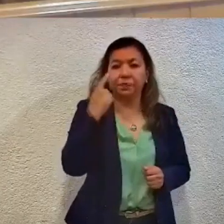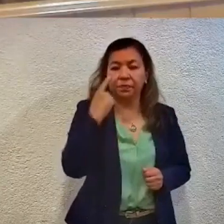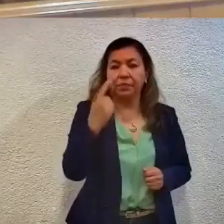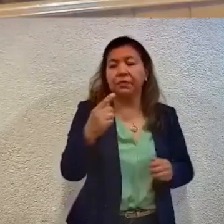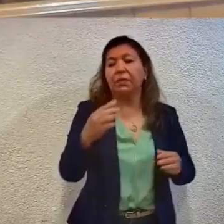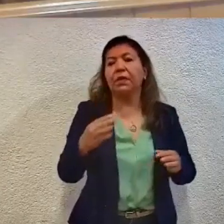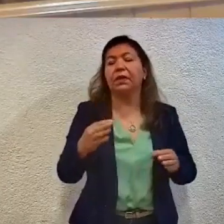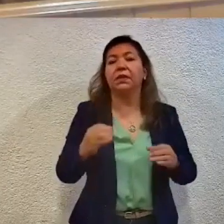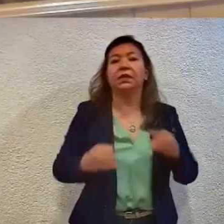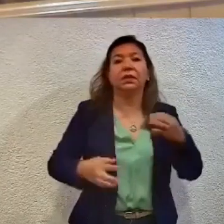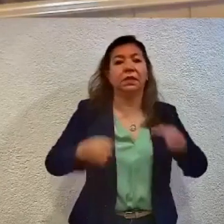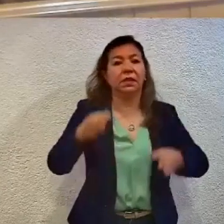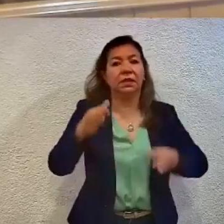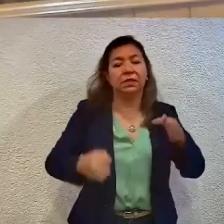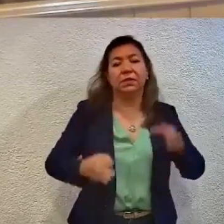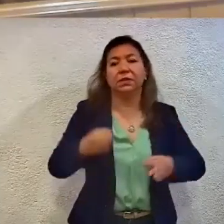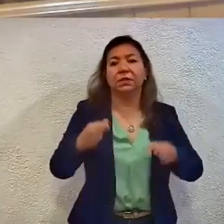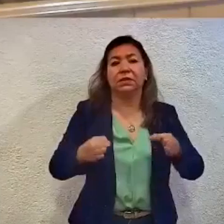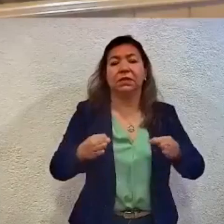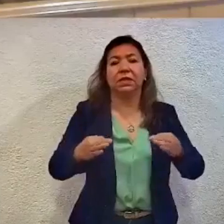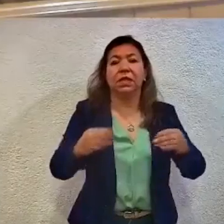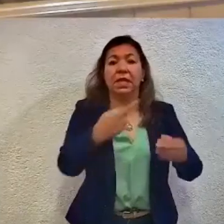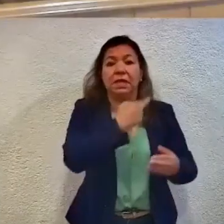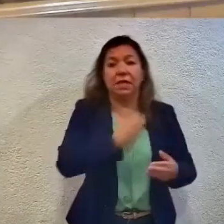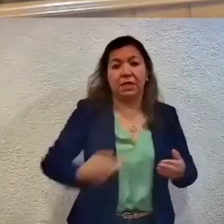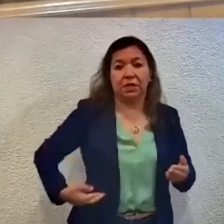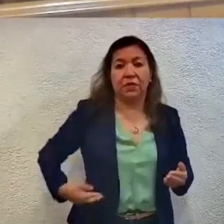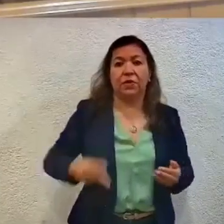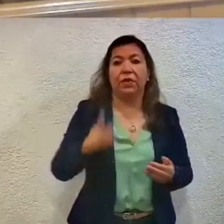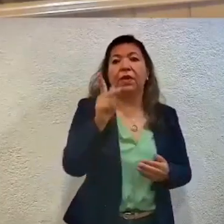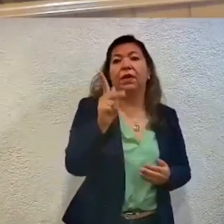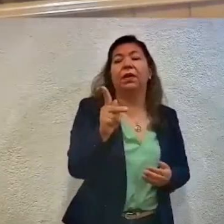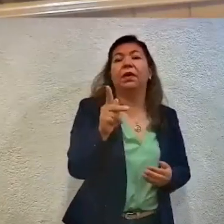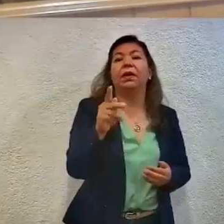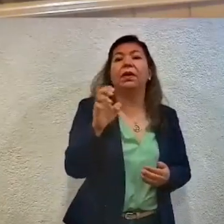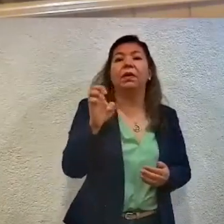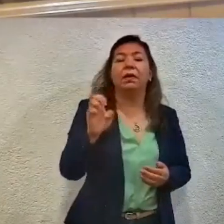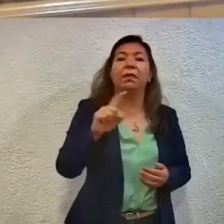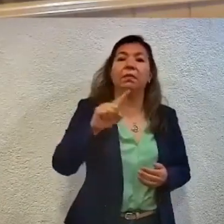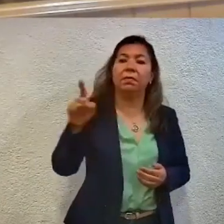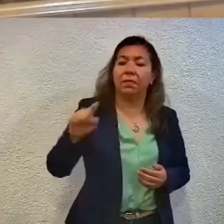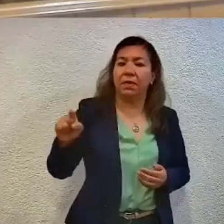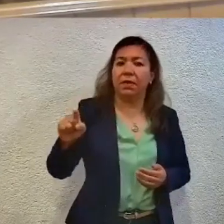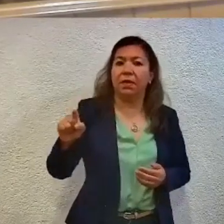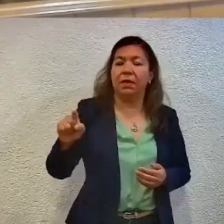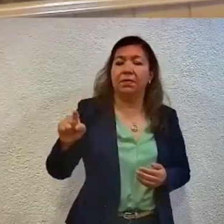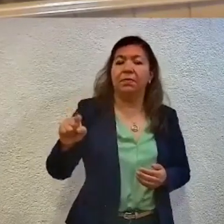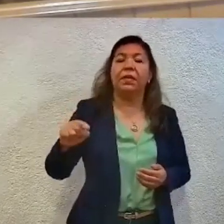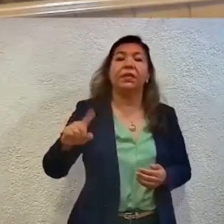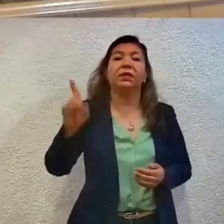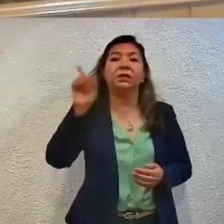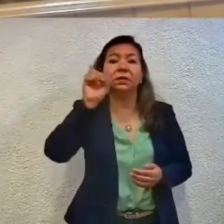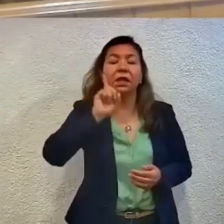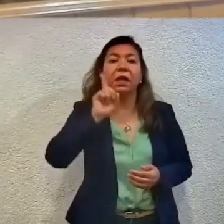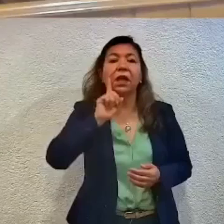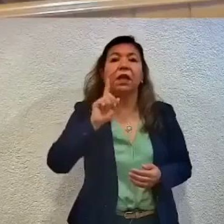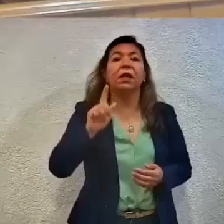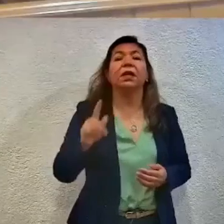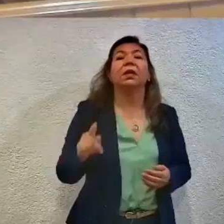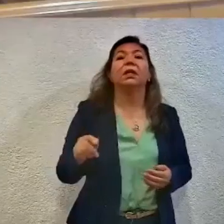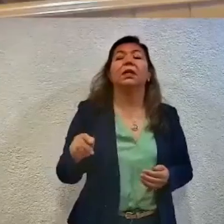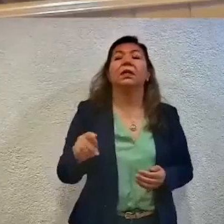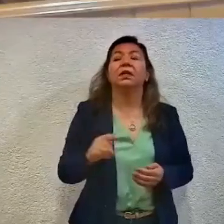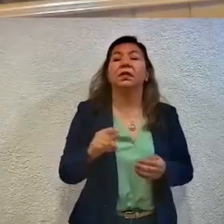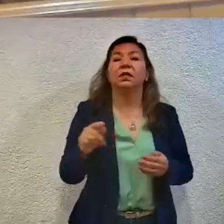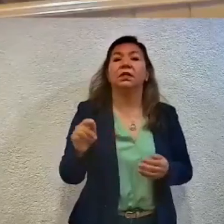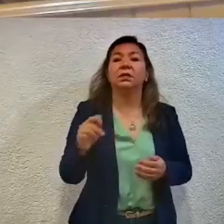la óptica de este Tribunal Electoral, la asignación de las regidurías al PES en favor de las propietarias de la segunda y